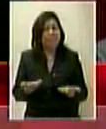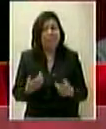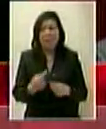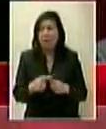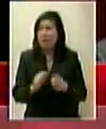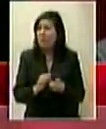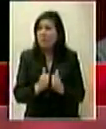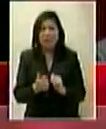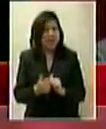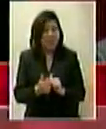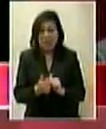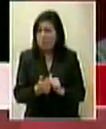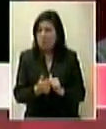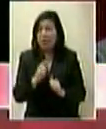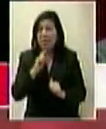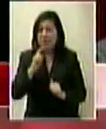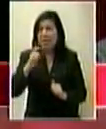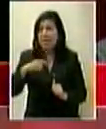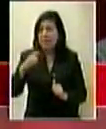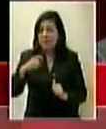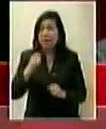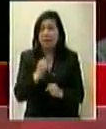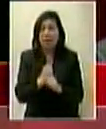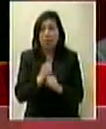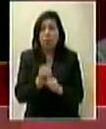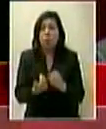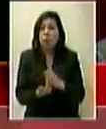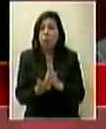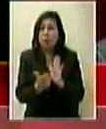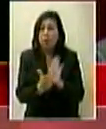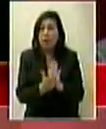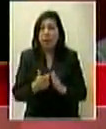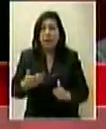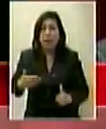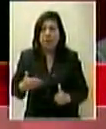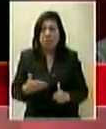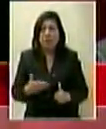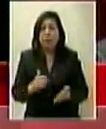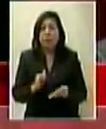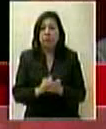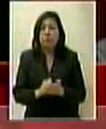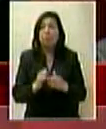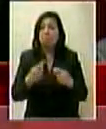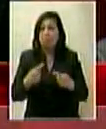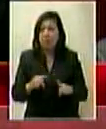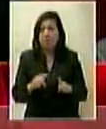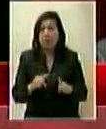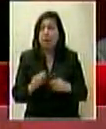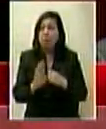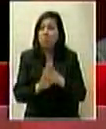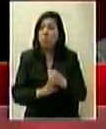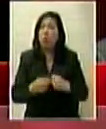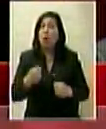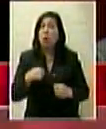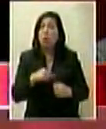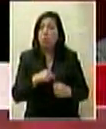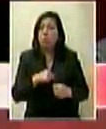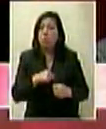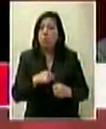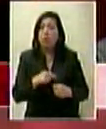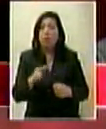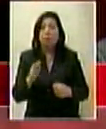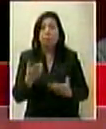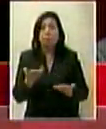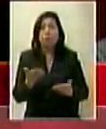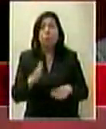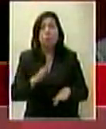diversas modificaciones y es necesario trabajar una nueva Ley General de Pesca que nos permita proteger lo nuestro, nuestros